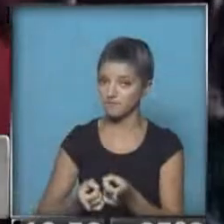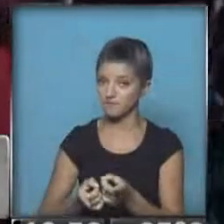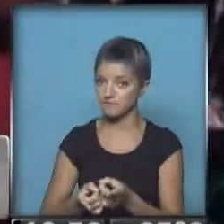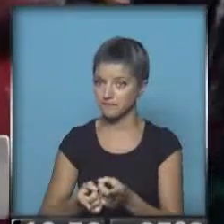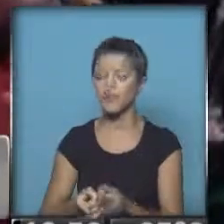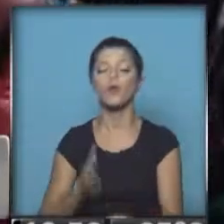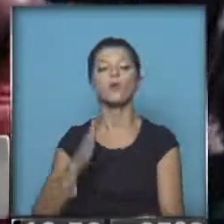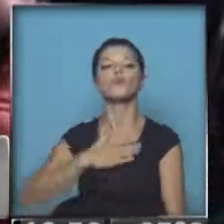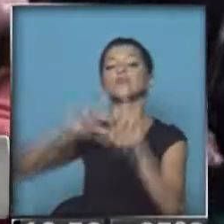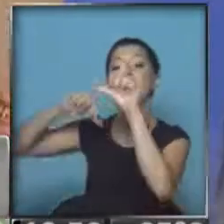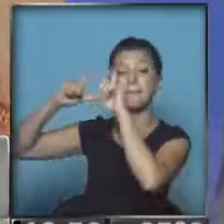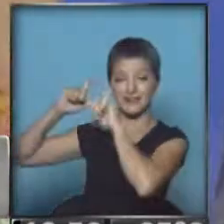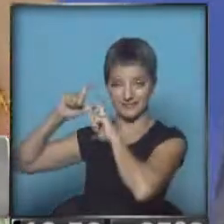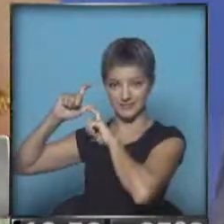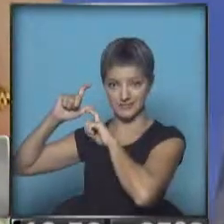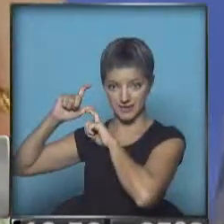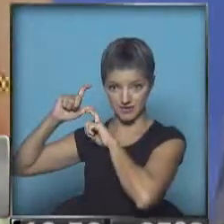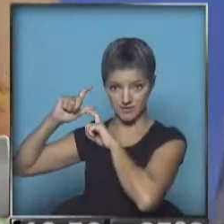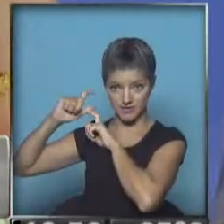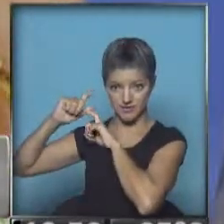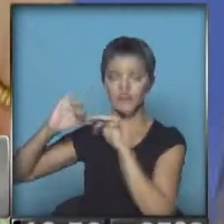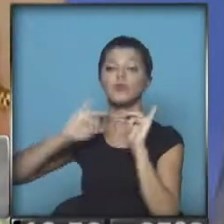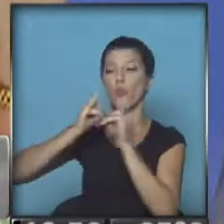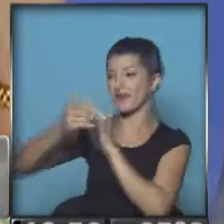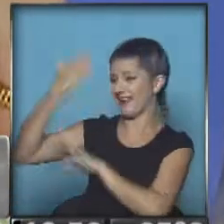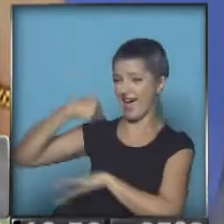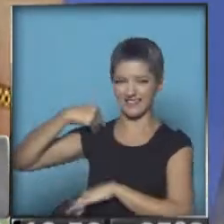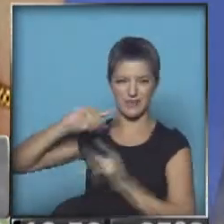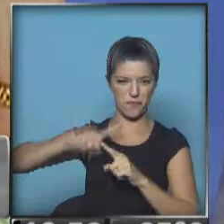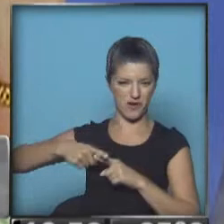nuestra experiencia juvenil de militancia